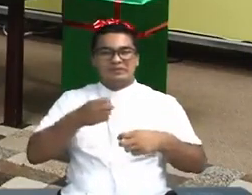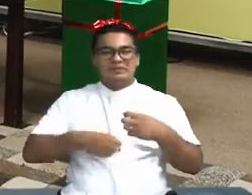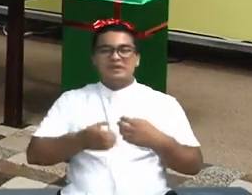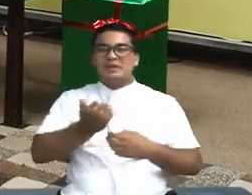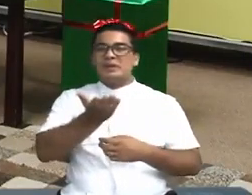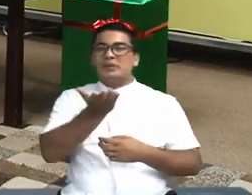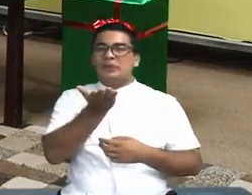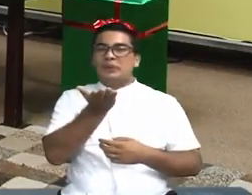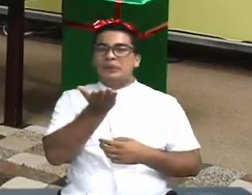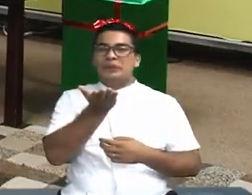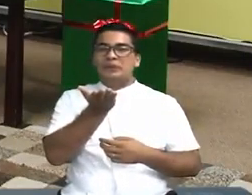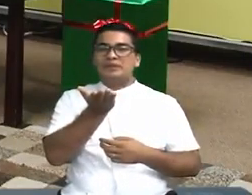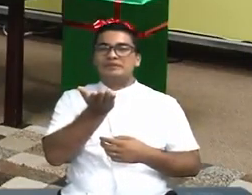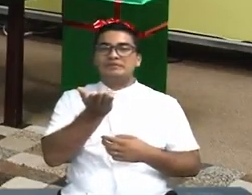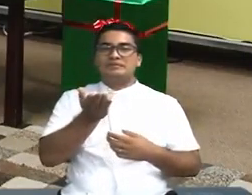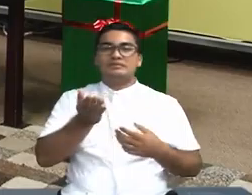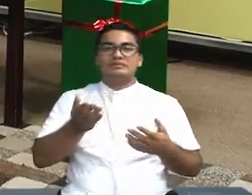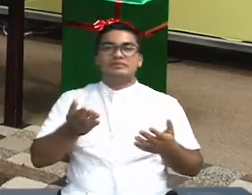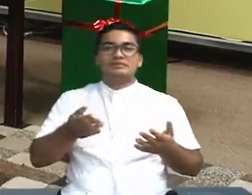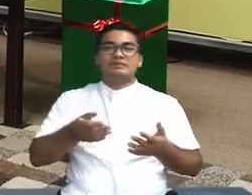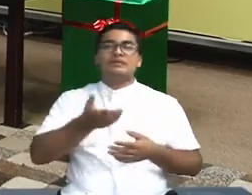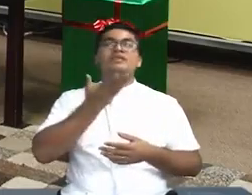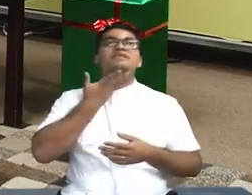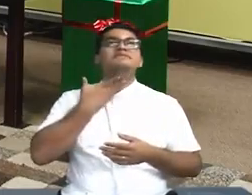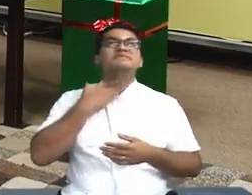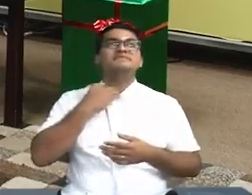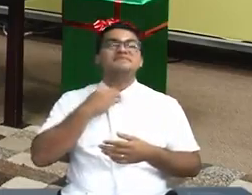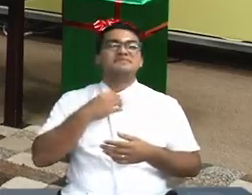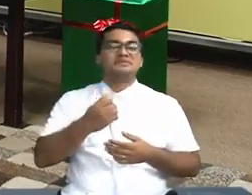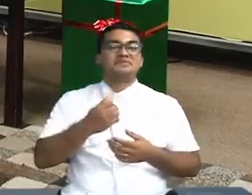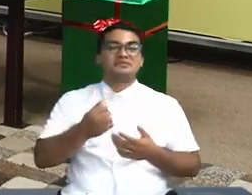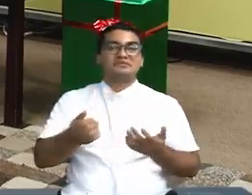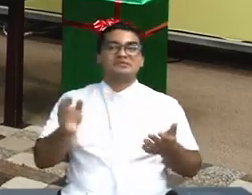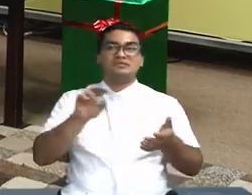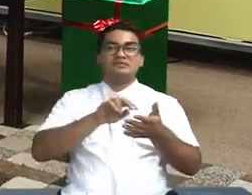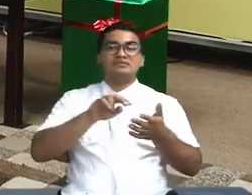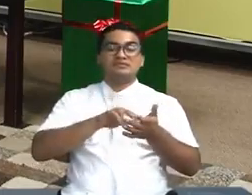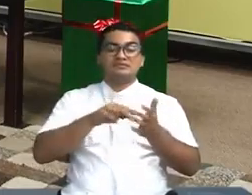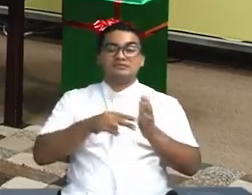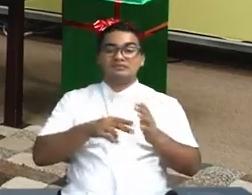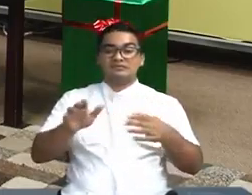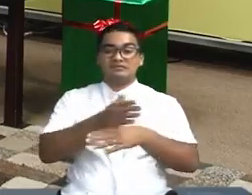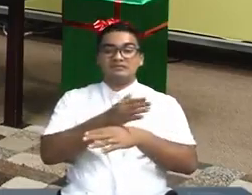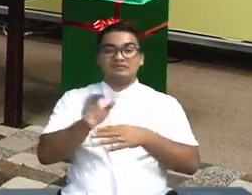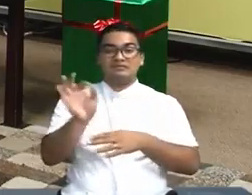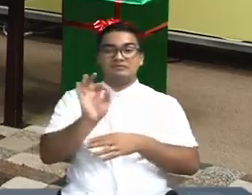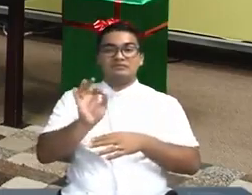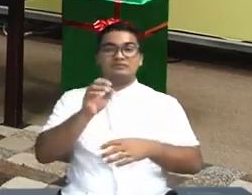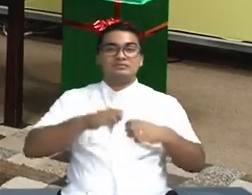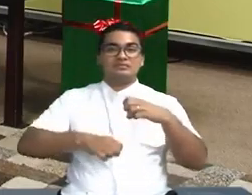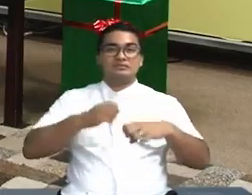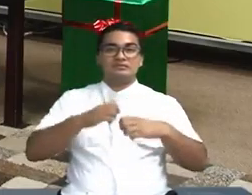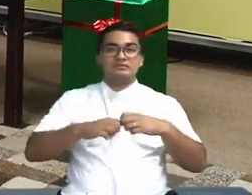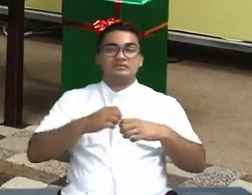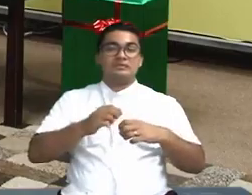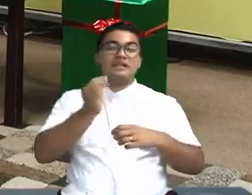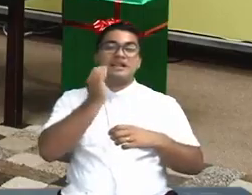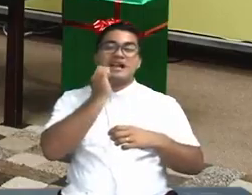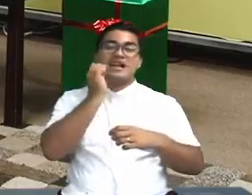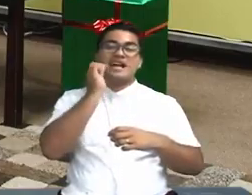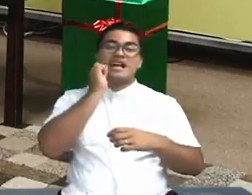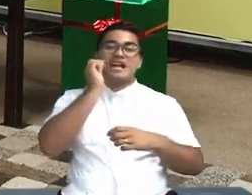por la deshidratación, muchos factores que inciden, por ejemplo, en las infecciones y las ampollas en la